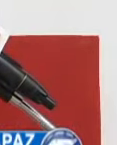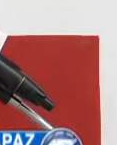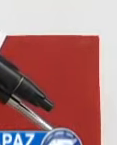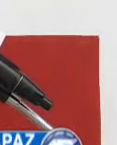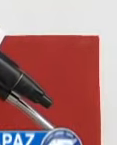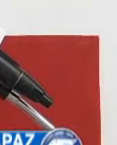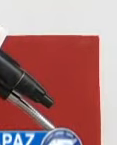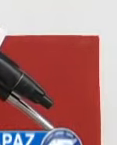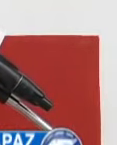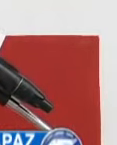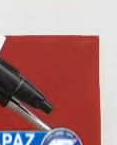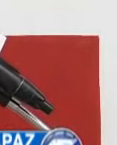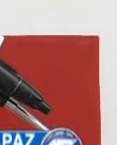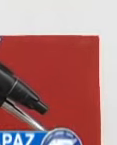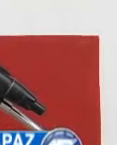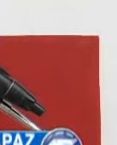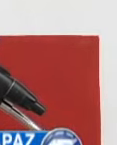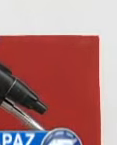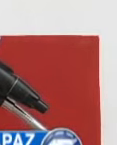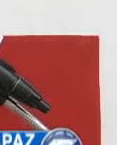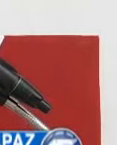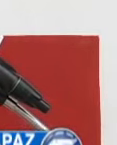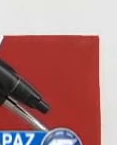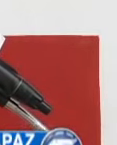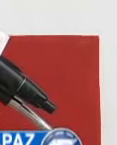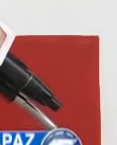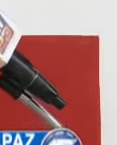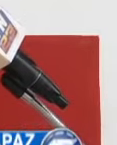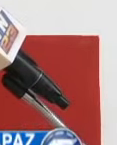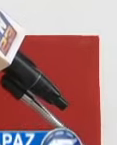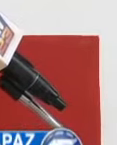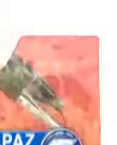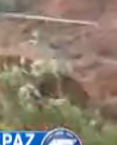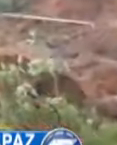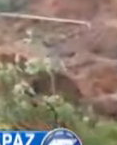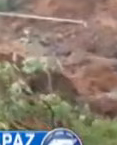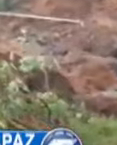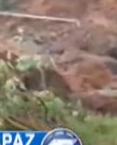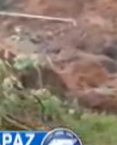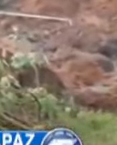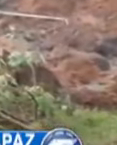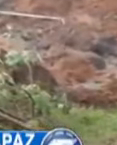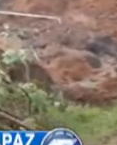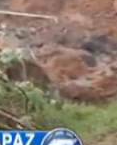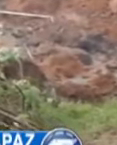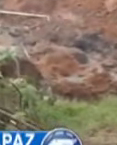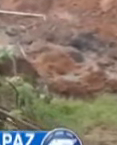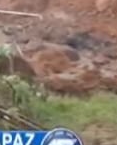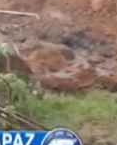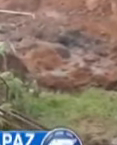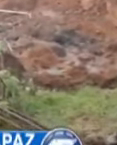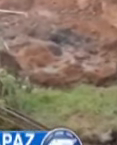Pues en estas viviendas ya no habían personas, ya que todas habían sido evacuadas por parte de Cruz Roja Guatemalteca.